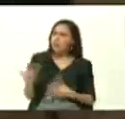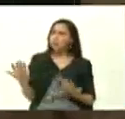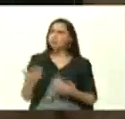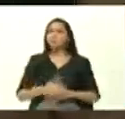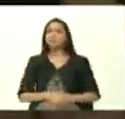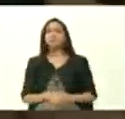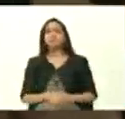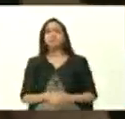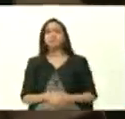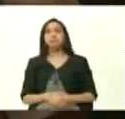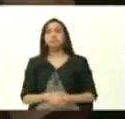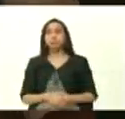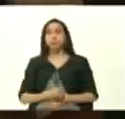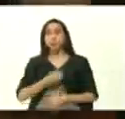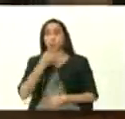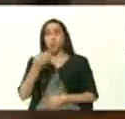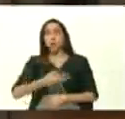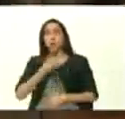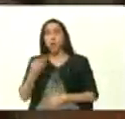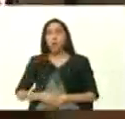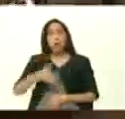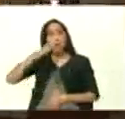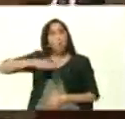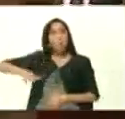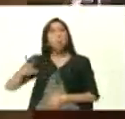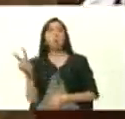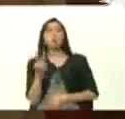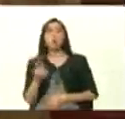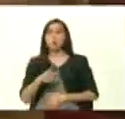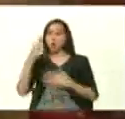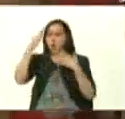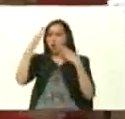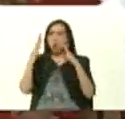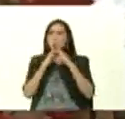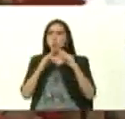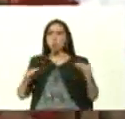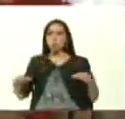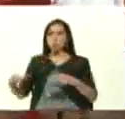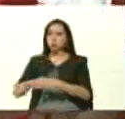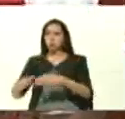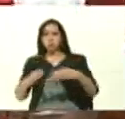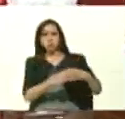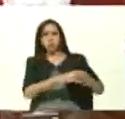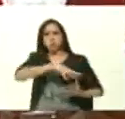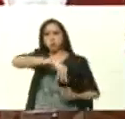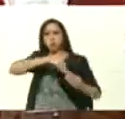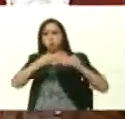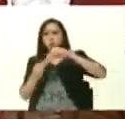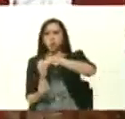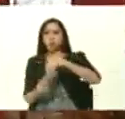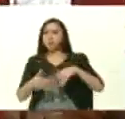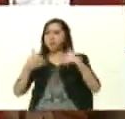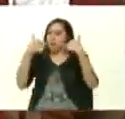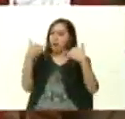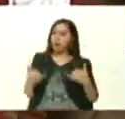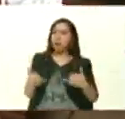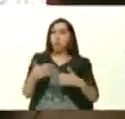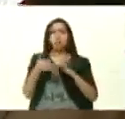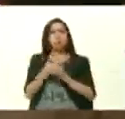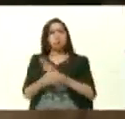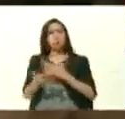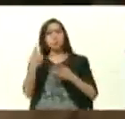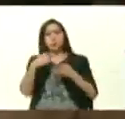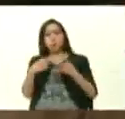Cuéntenos. Bueno, muy buenas tardes a todo el pueblo de Venezuela. Saludo a todos los comités locales de abastecimiento y provisión. Bueno, desde aquí, además de lo que ya usted